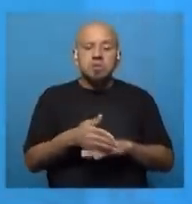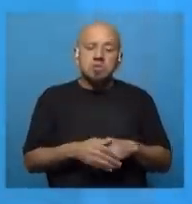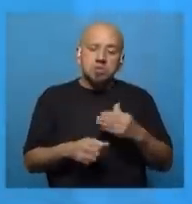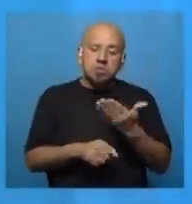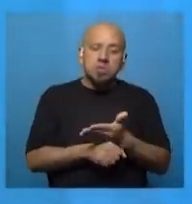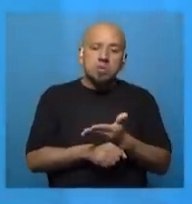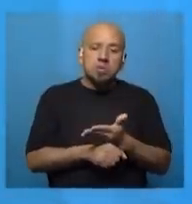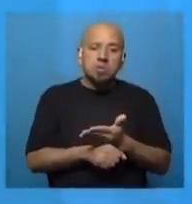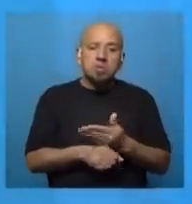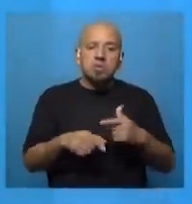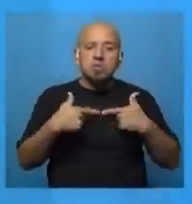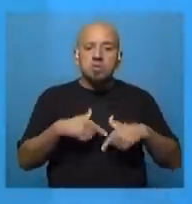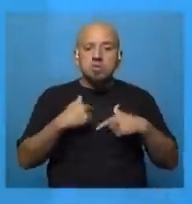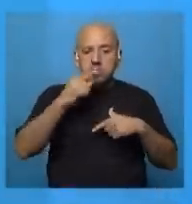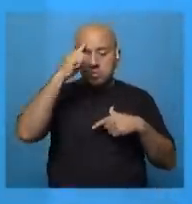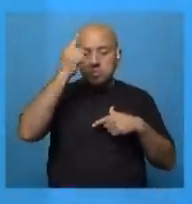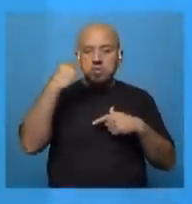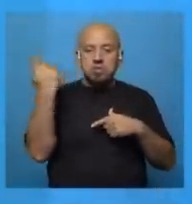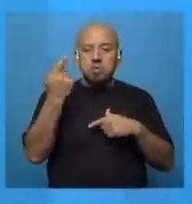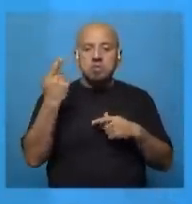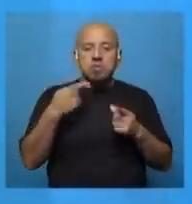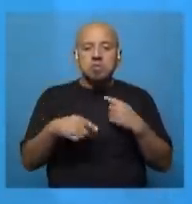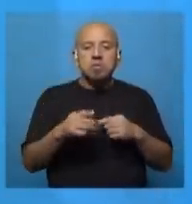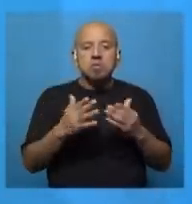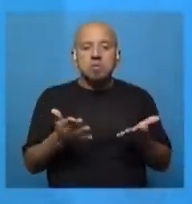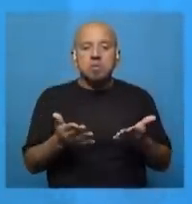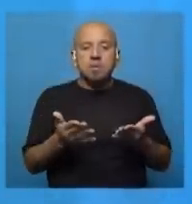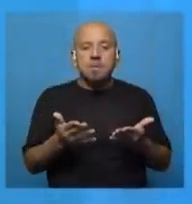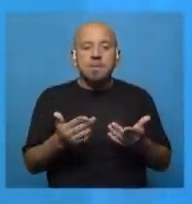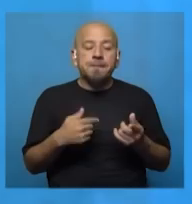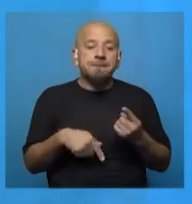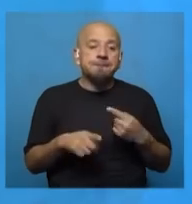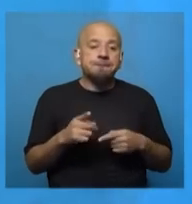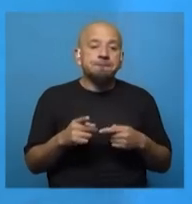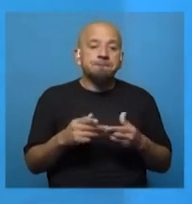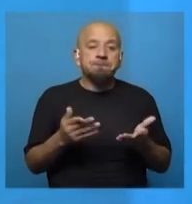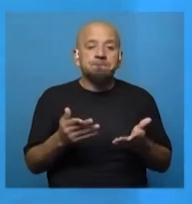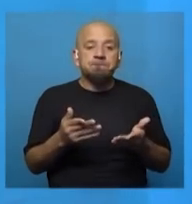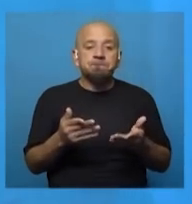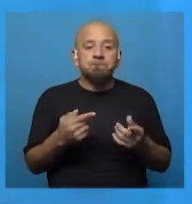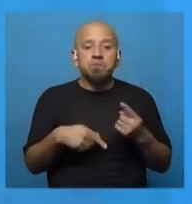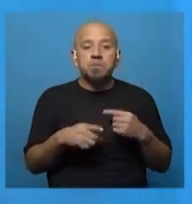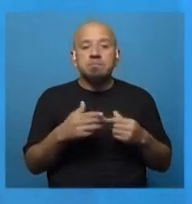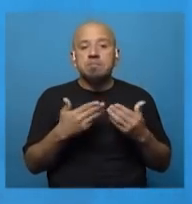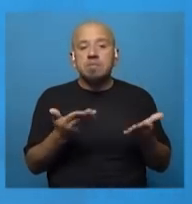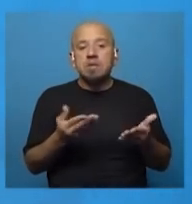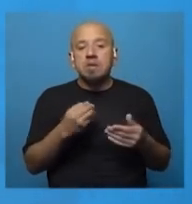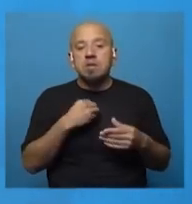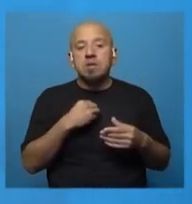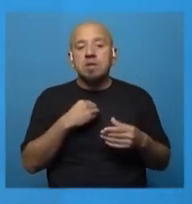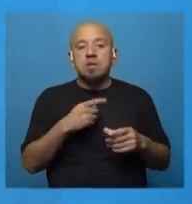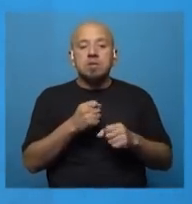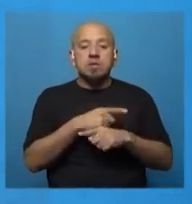pidió a la cancillería yo no pongo en duda la honestidad de nadie pero decir que se actuó con vocación de